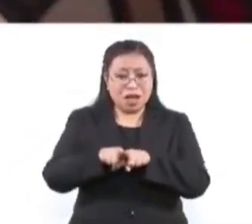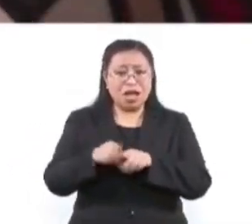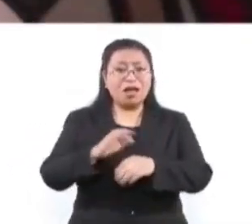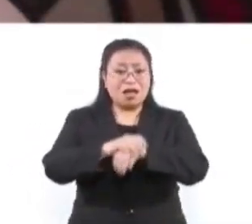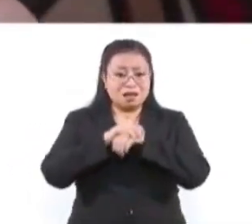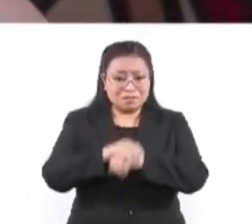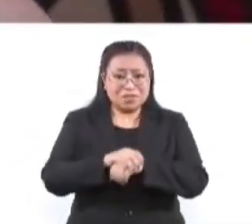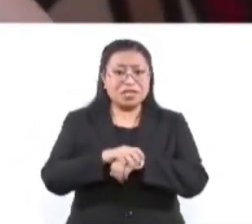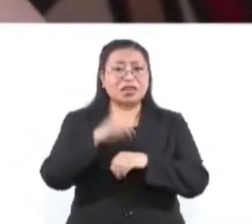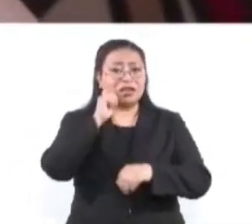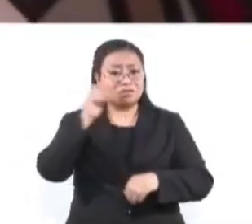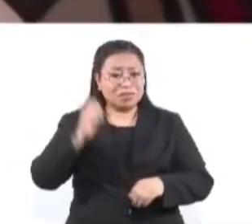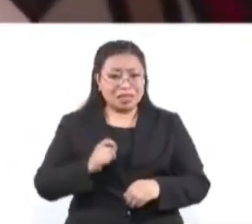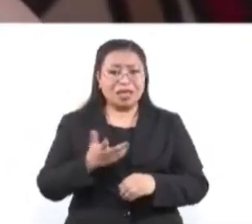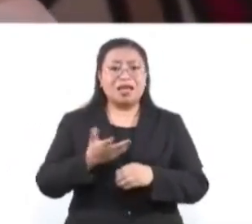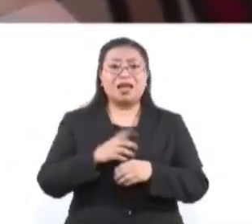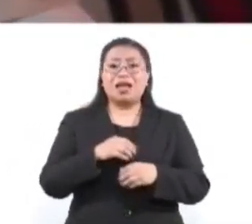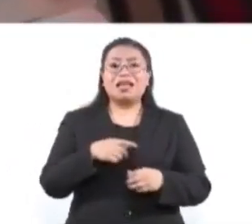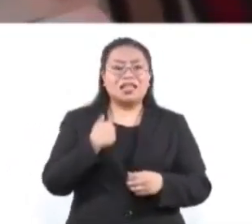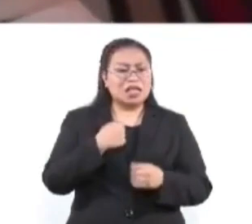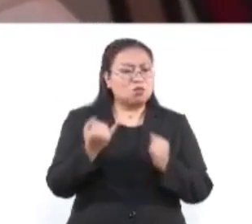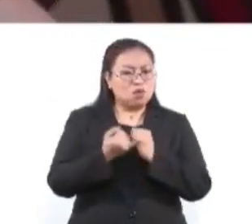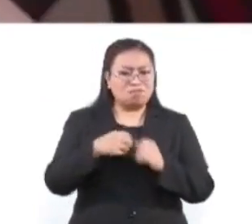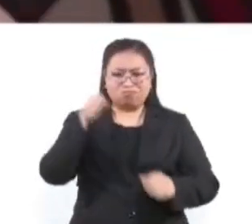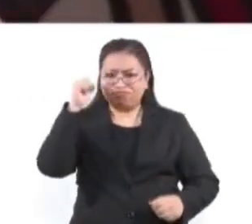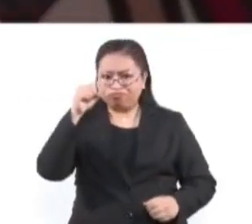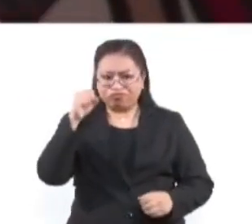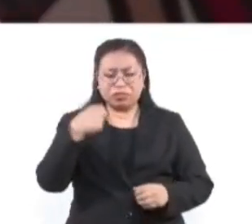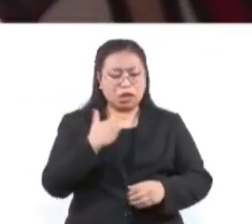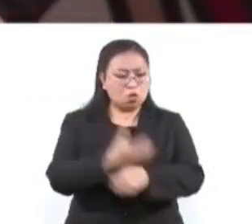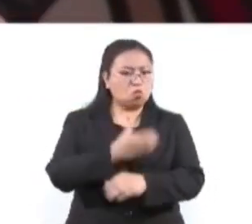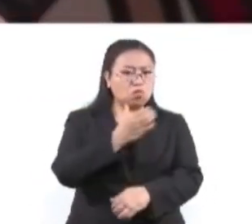un socio, un camarada, un compañero de lucha,